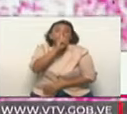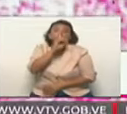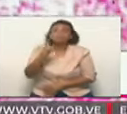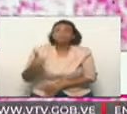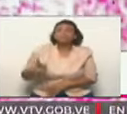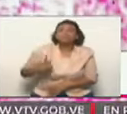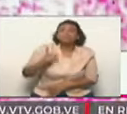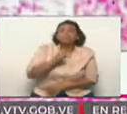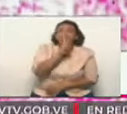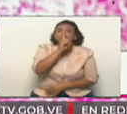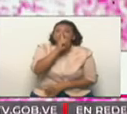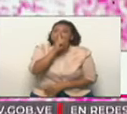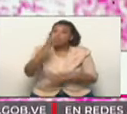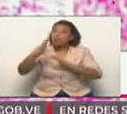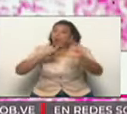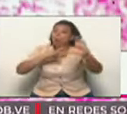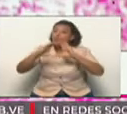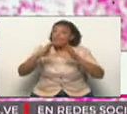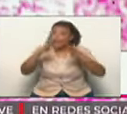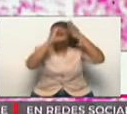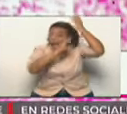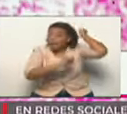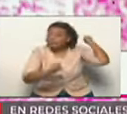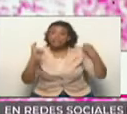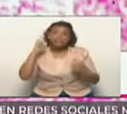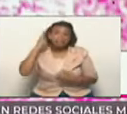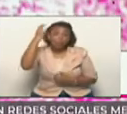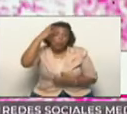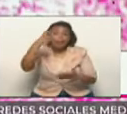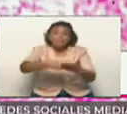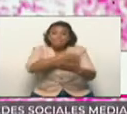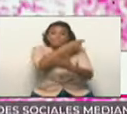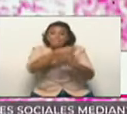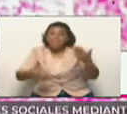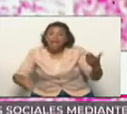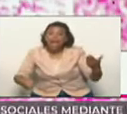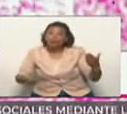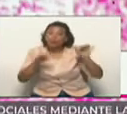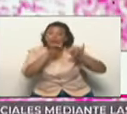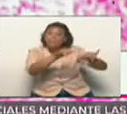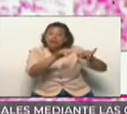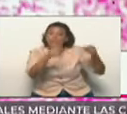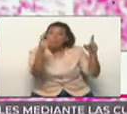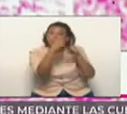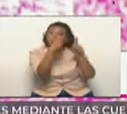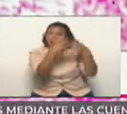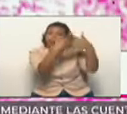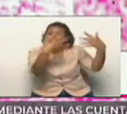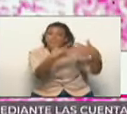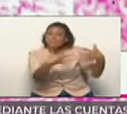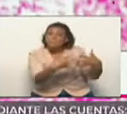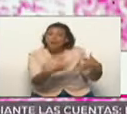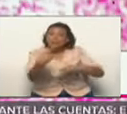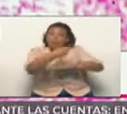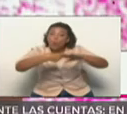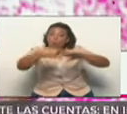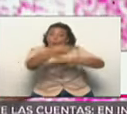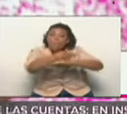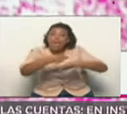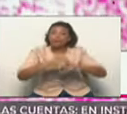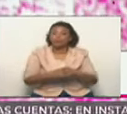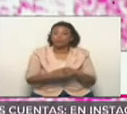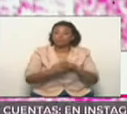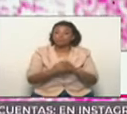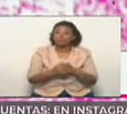como lo ha dicho el comunicado de la Cancillería, el veto en los mismos términos del gobierno de Jair